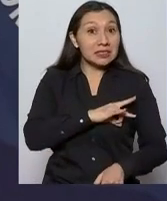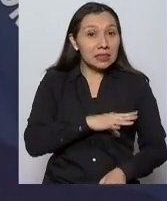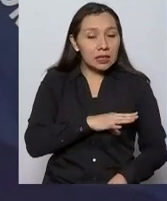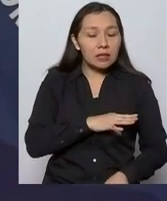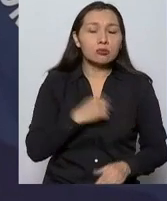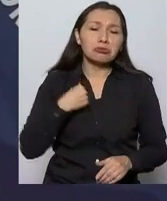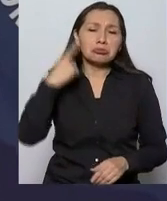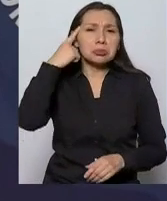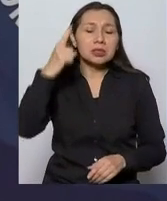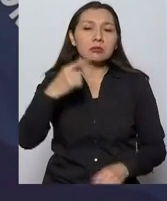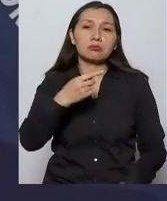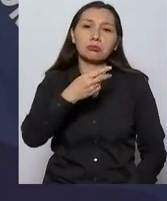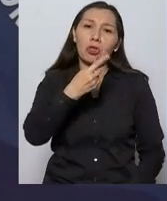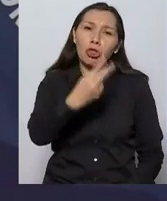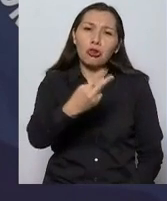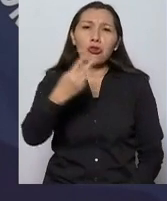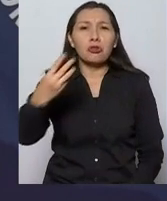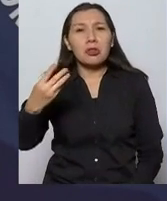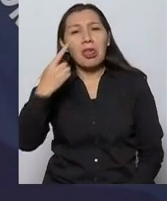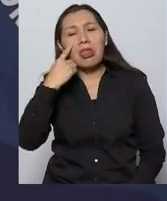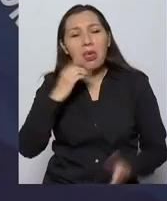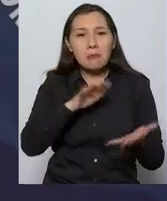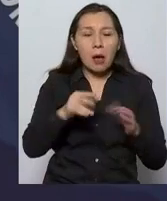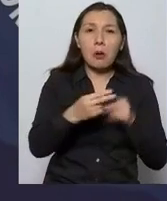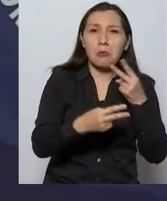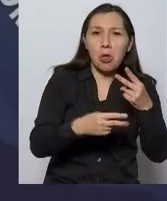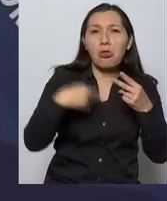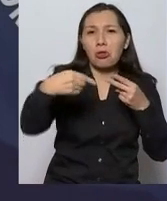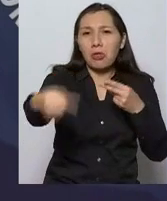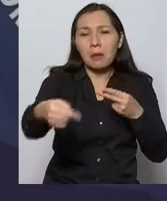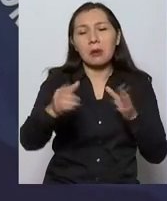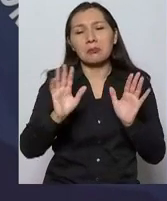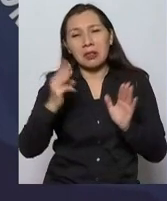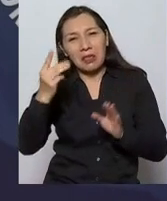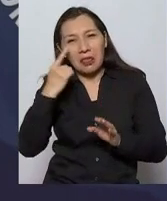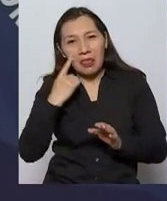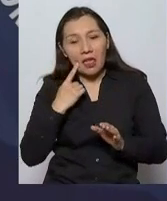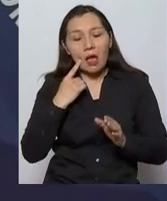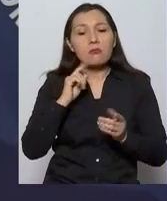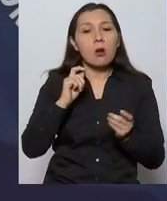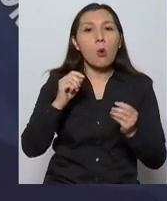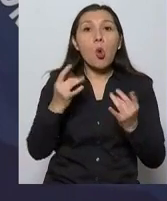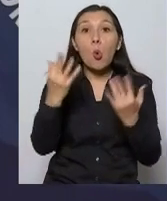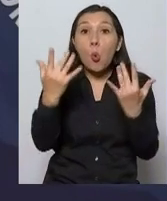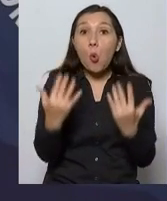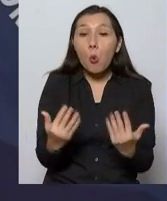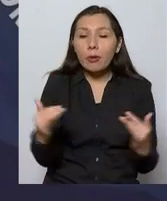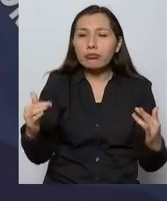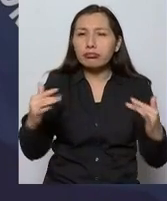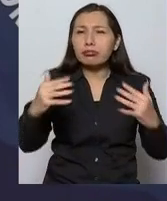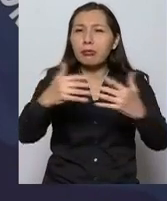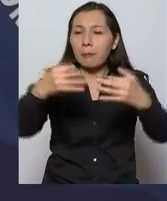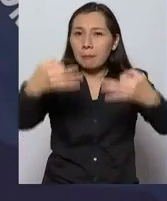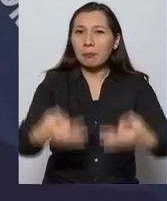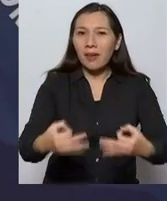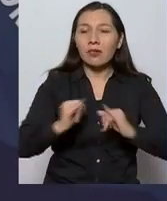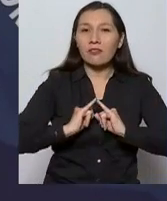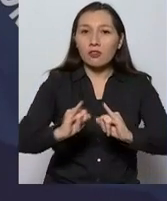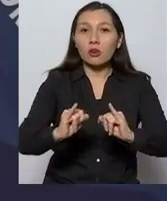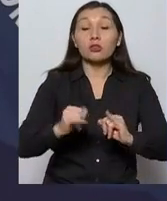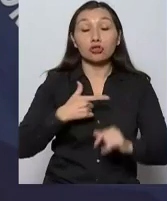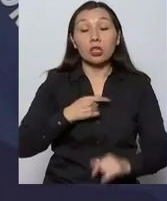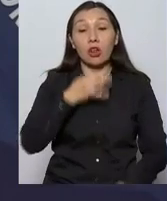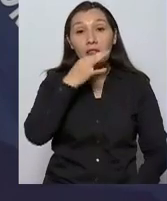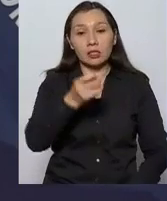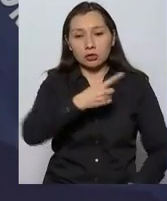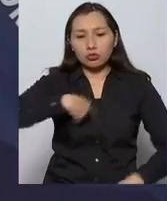que van a pasar unos 2, 3 días hasta que estas cifras converjan, pero lo que quiero señalar es